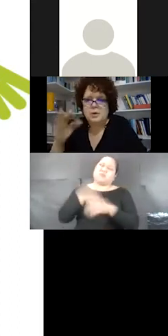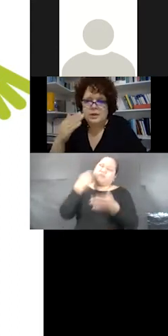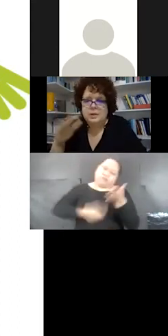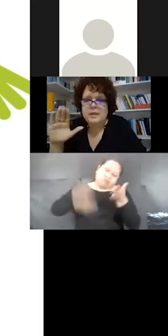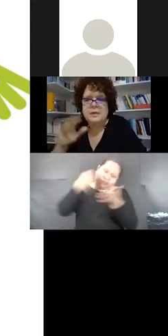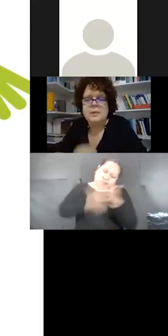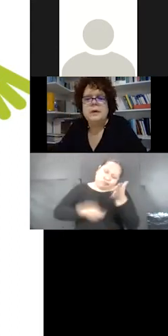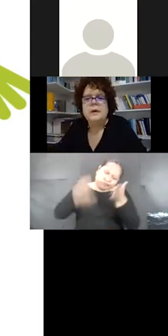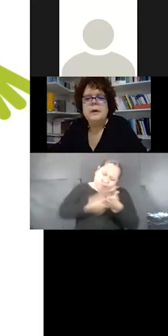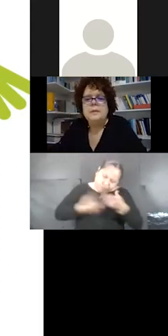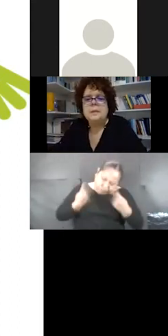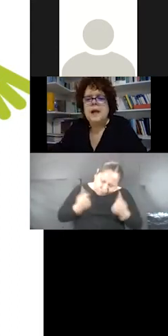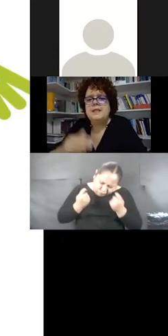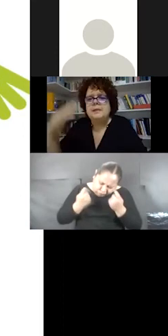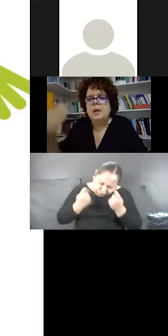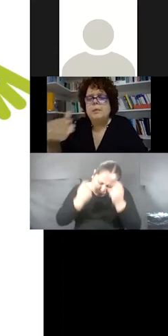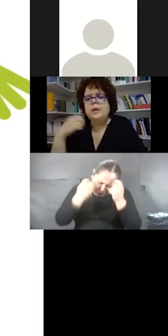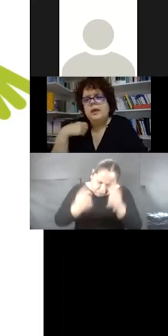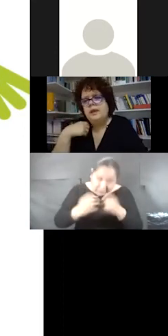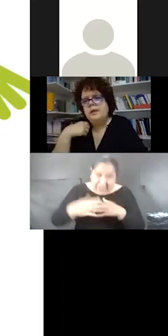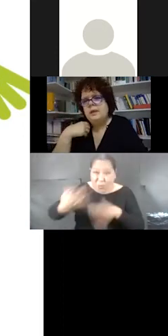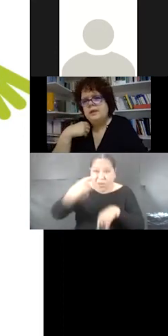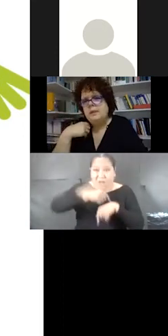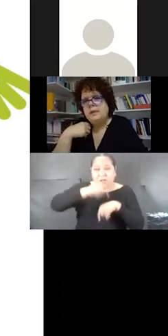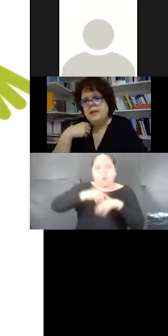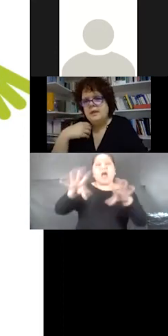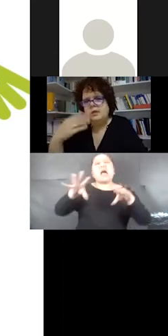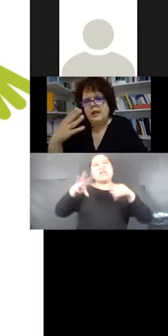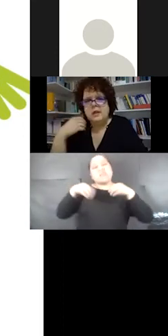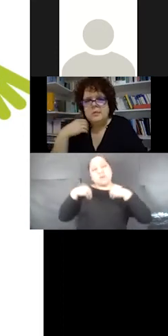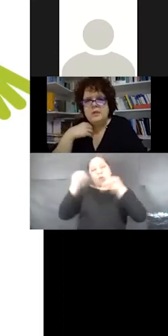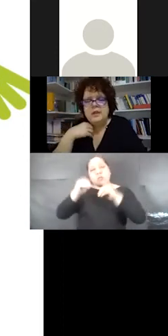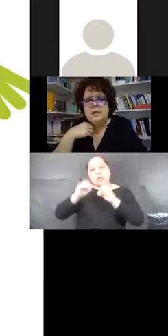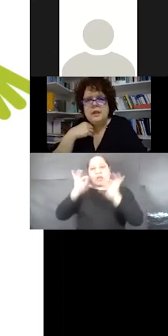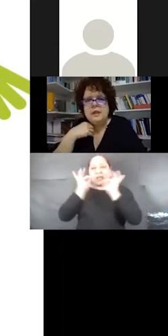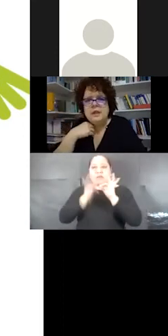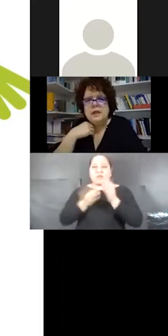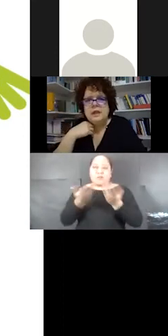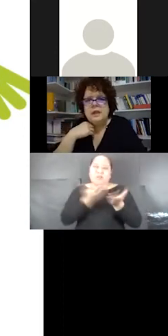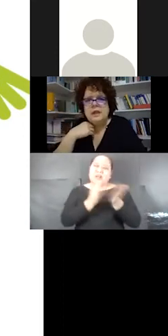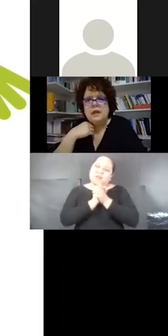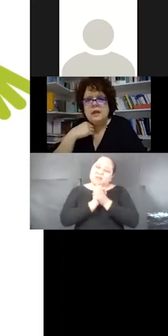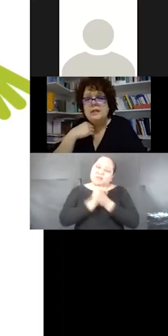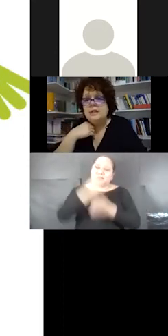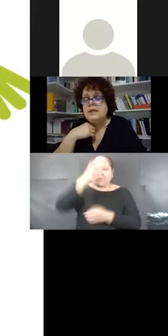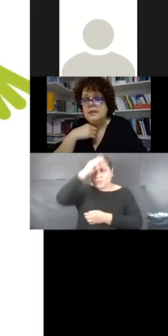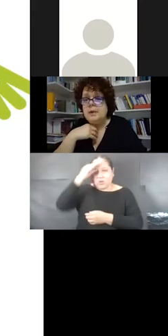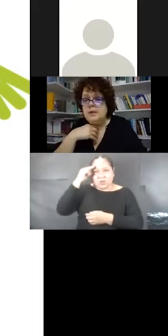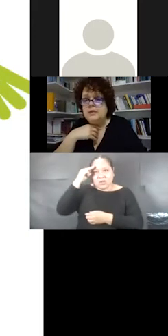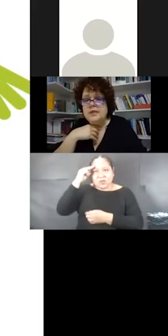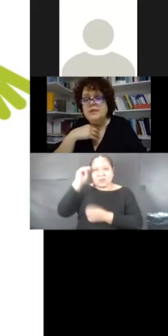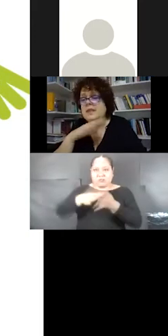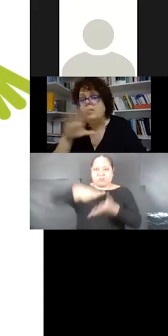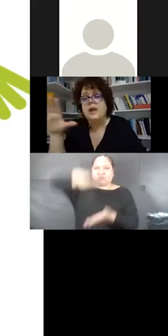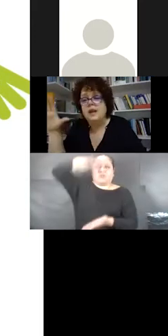momento a otro, después de tiempo, aceptaron poner el intérprete a nuestro querido Moisés así, a ese